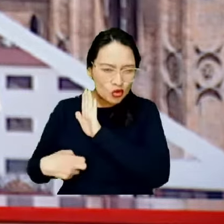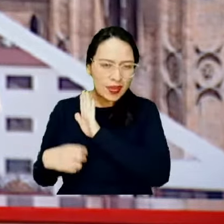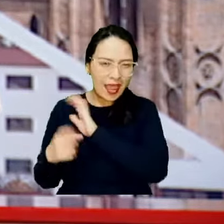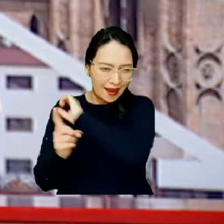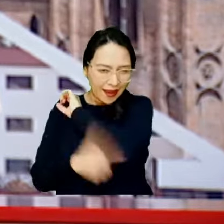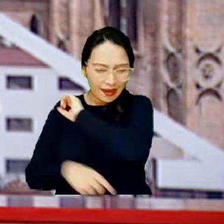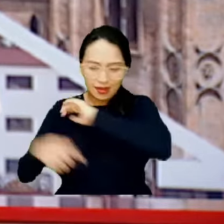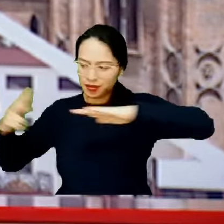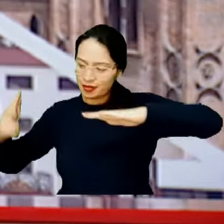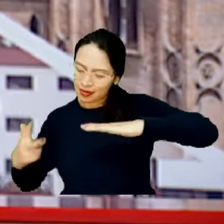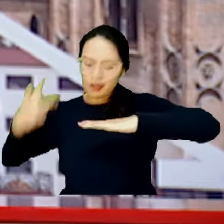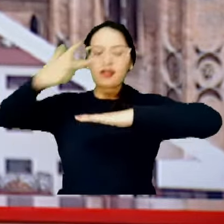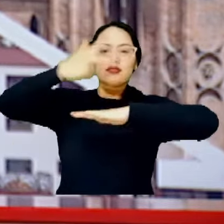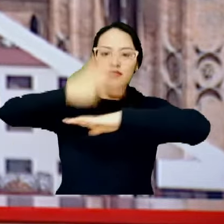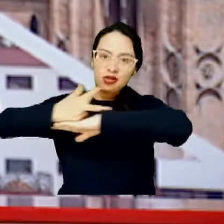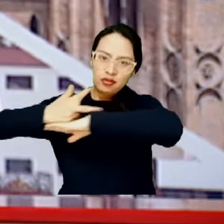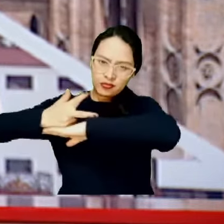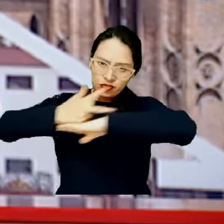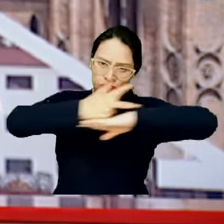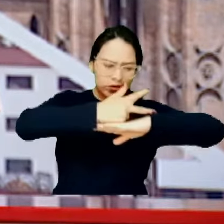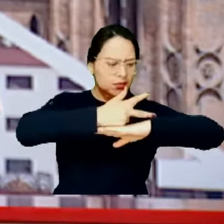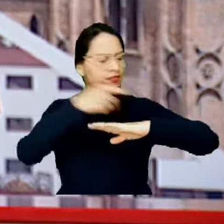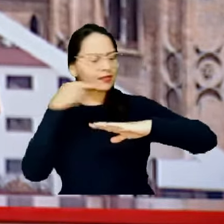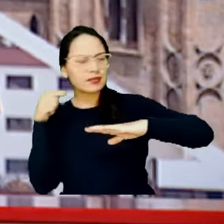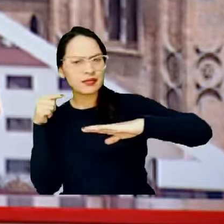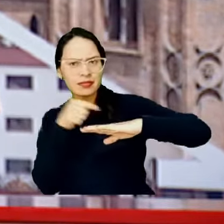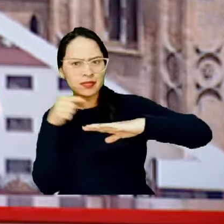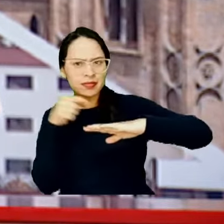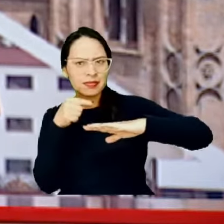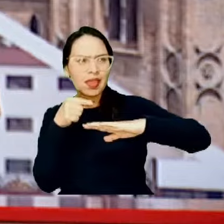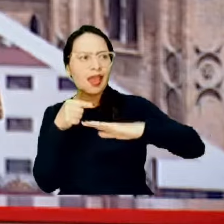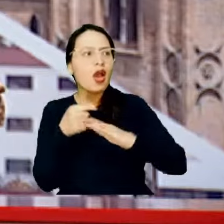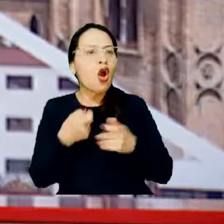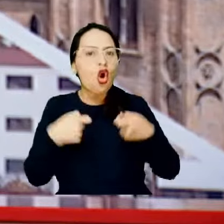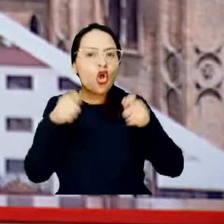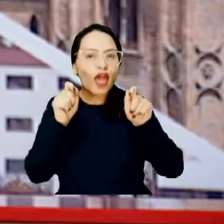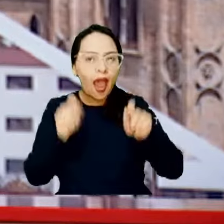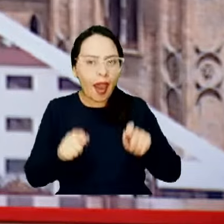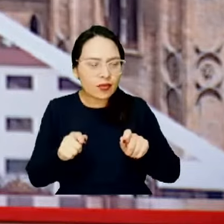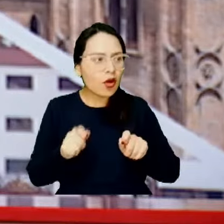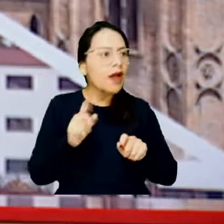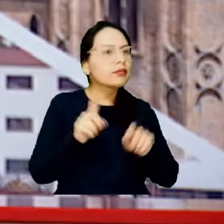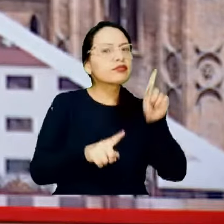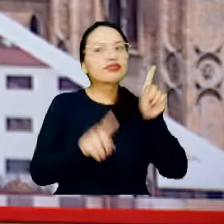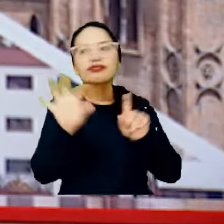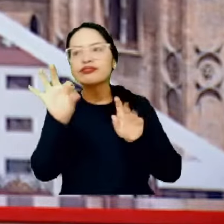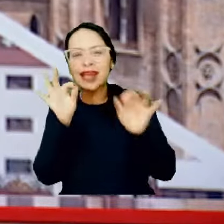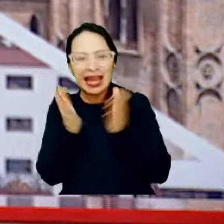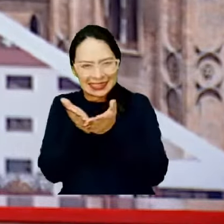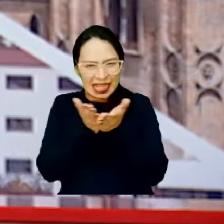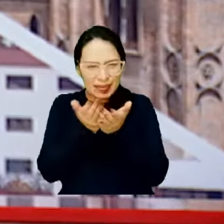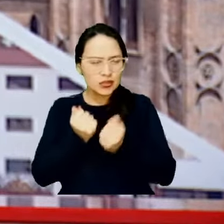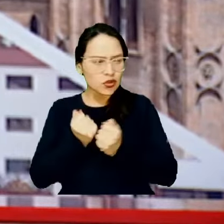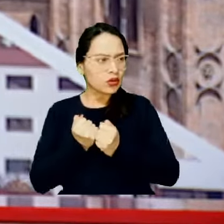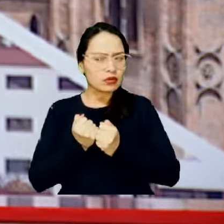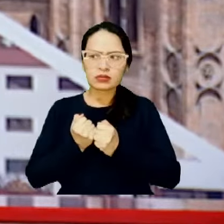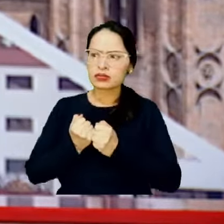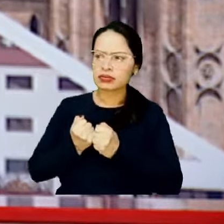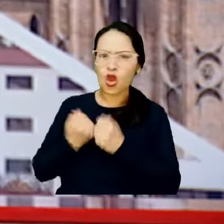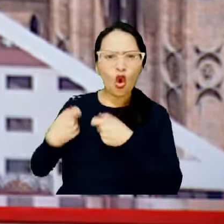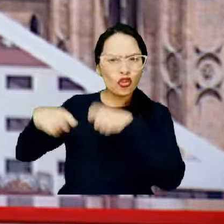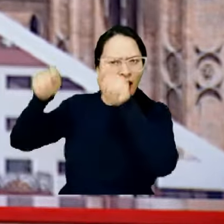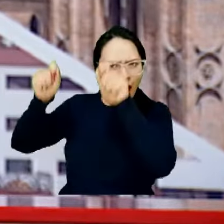un posible caso de extorsión de la empresa de movilidad de MOVP para la contratación de servicio de grúas. Dentro de estas declaraciones se mencionó